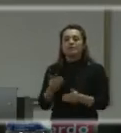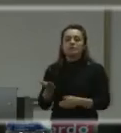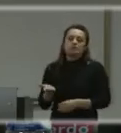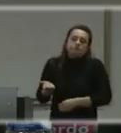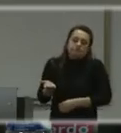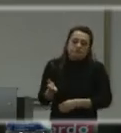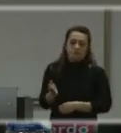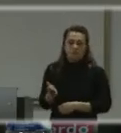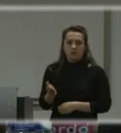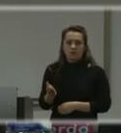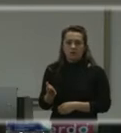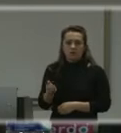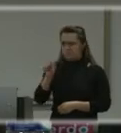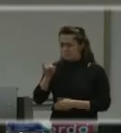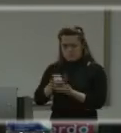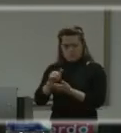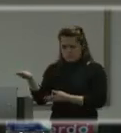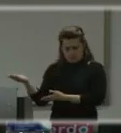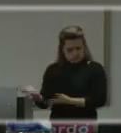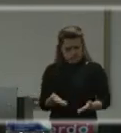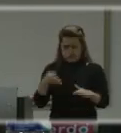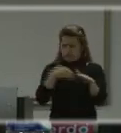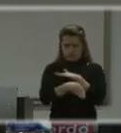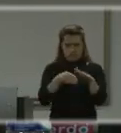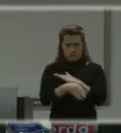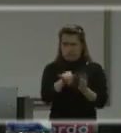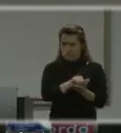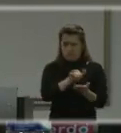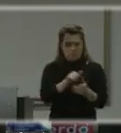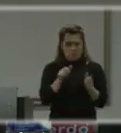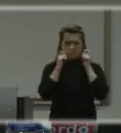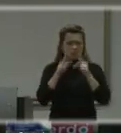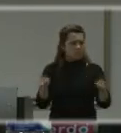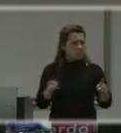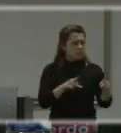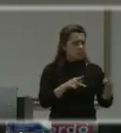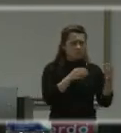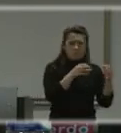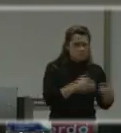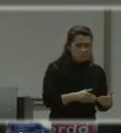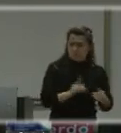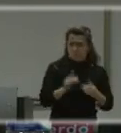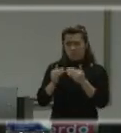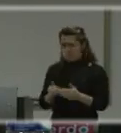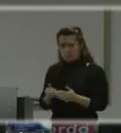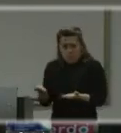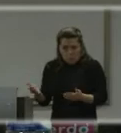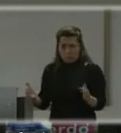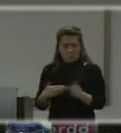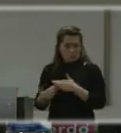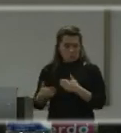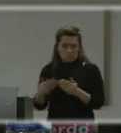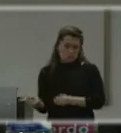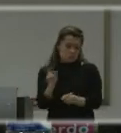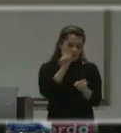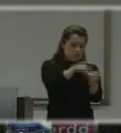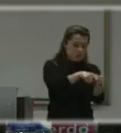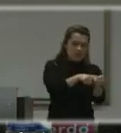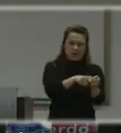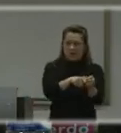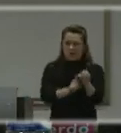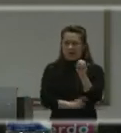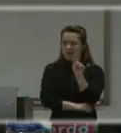tienen el mismo acceso al sistema que las demás con respecto a la afiliación, únicamente a la parte de